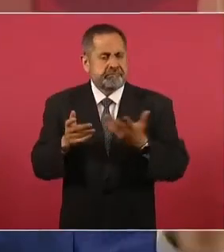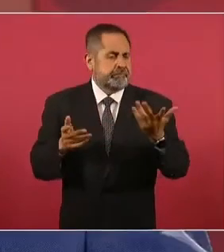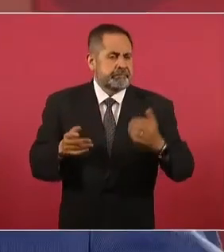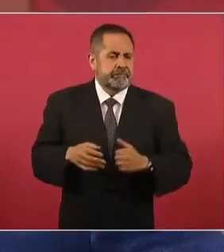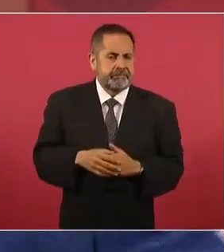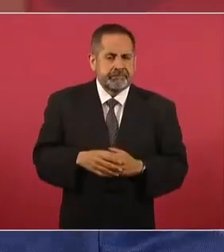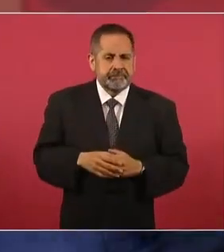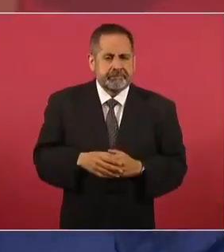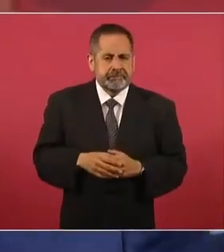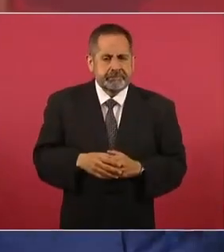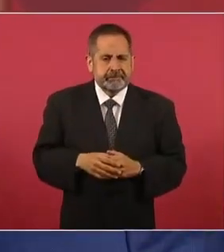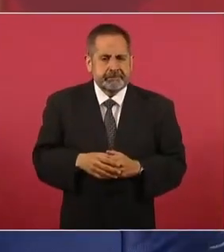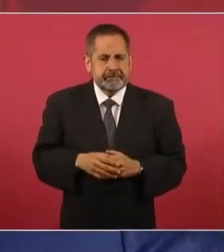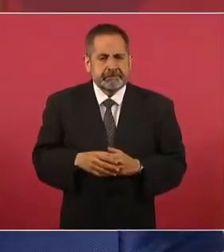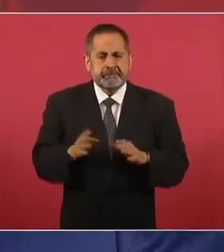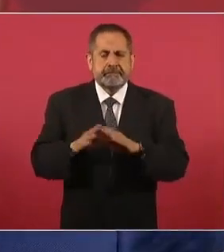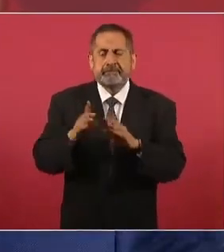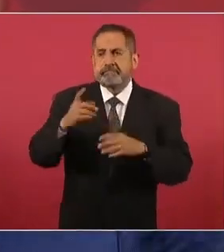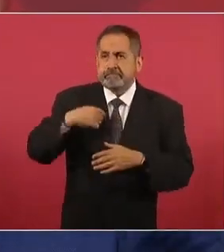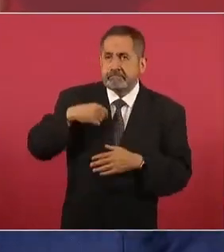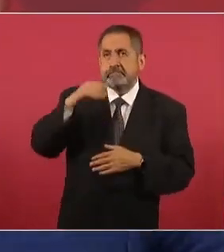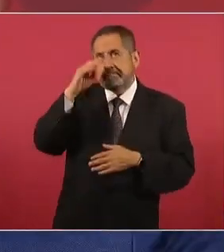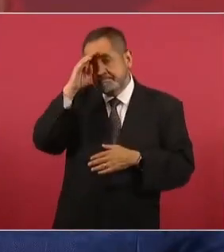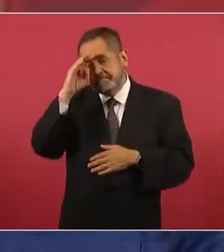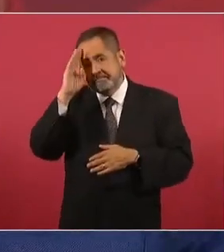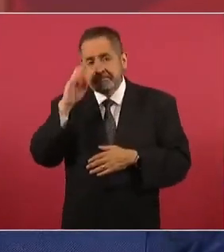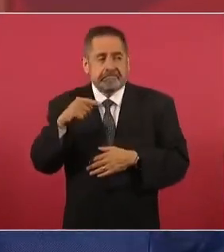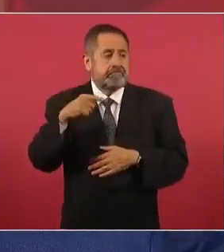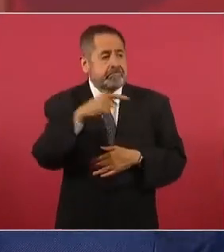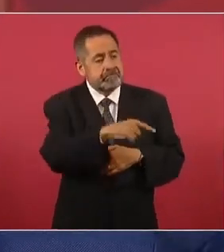¿Y qué voy a estar pensando en Bob